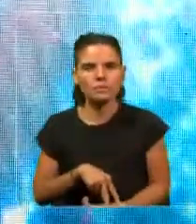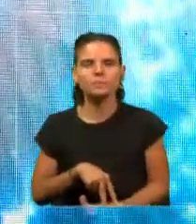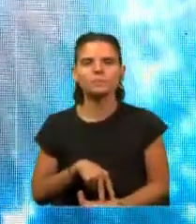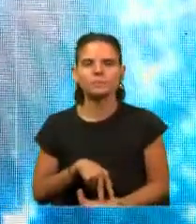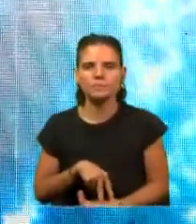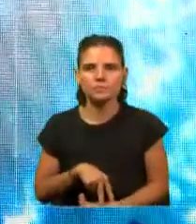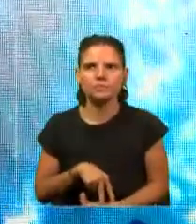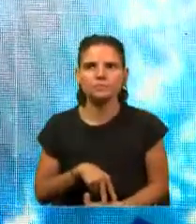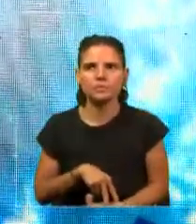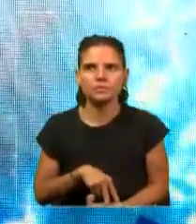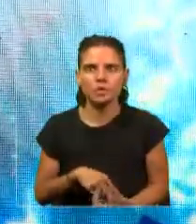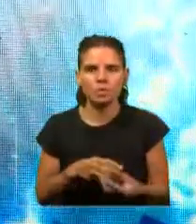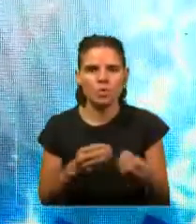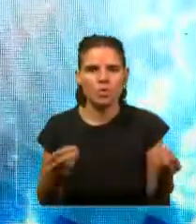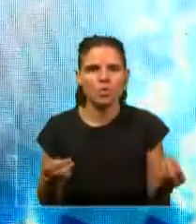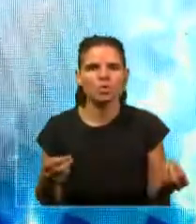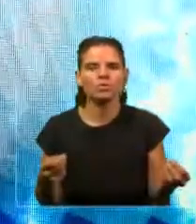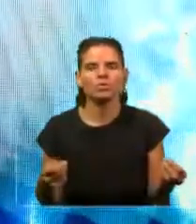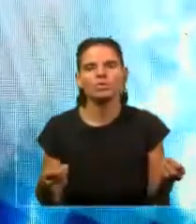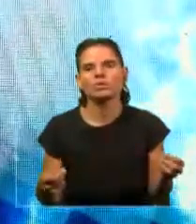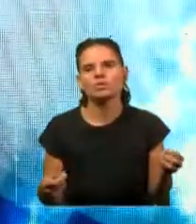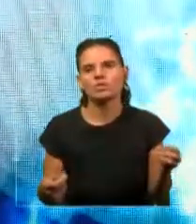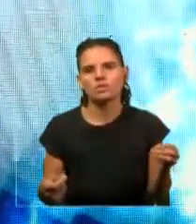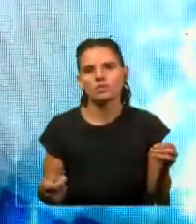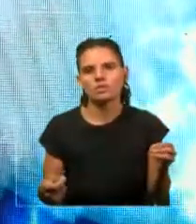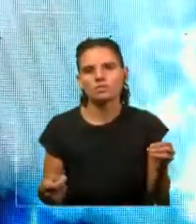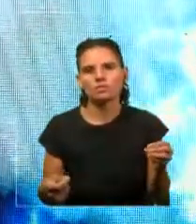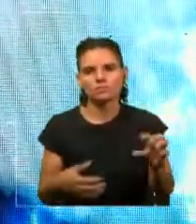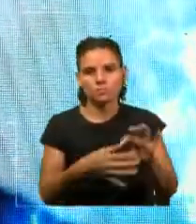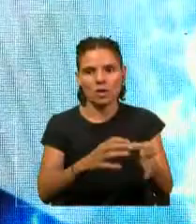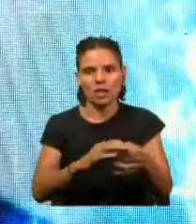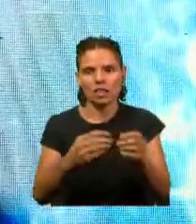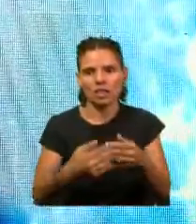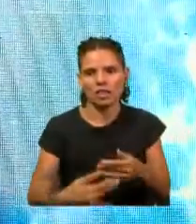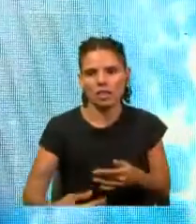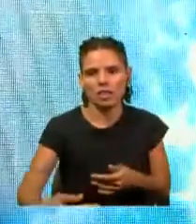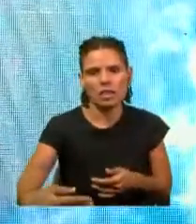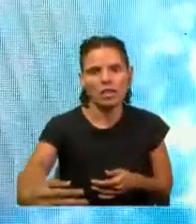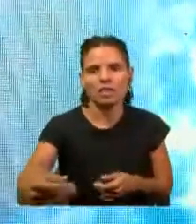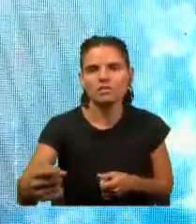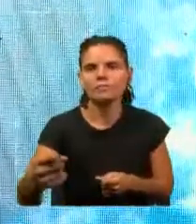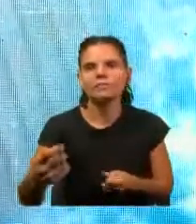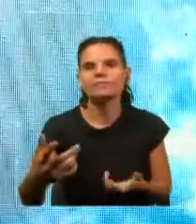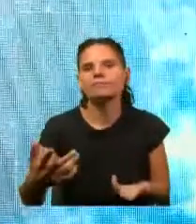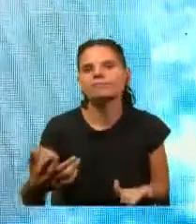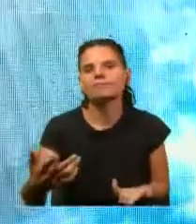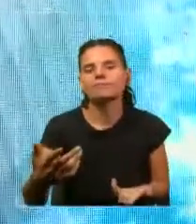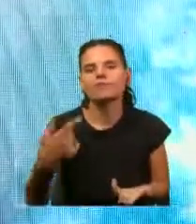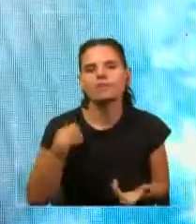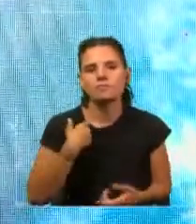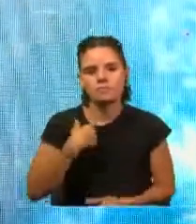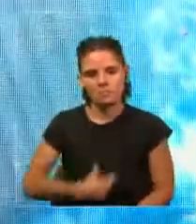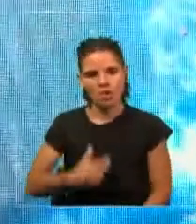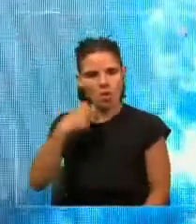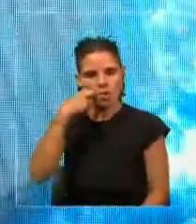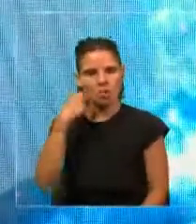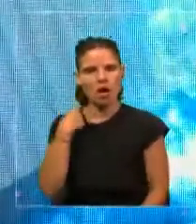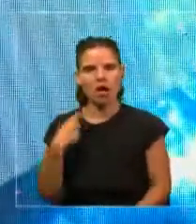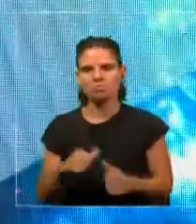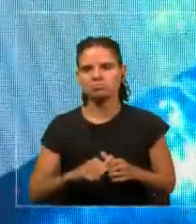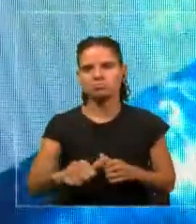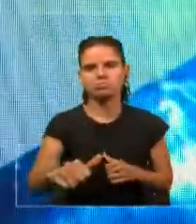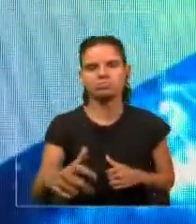cadencias infernales que reducen el ser humano a